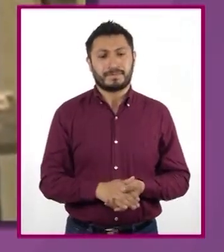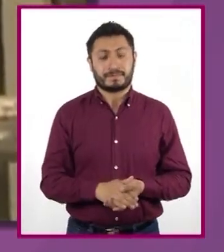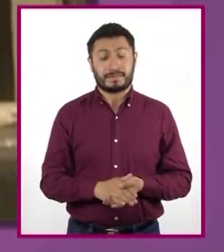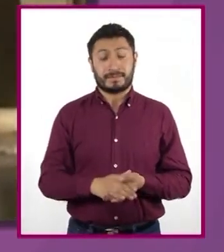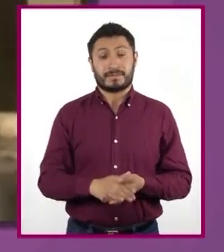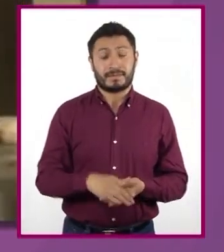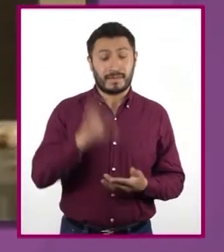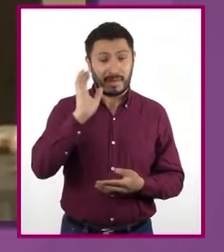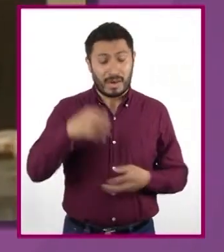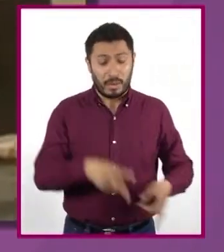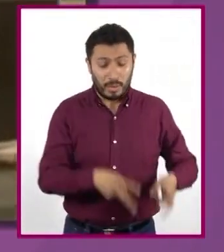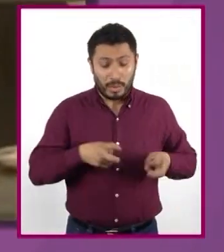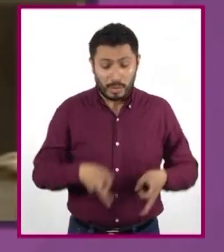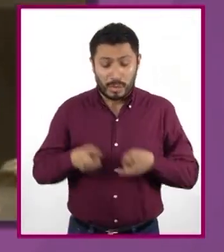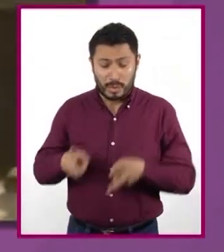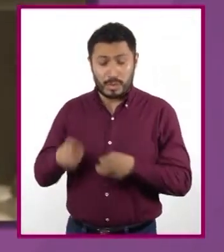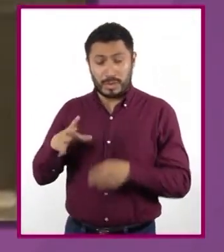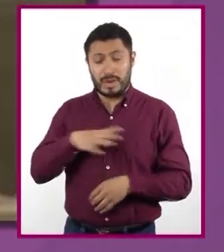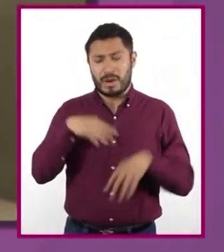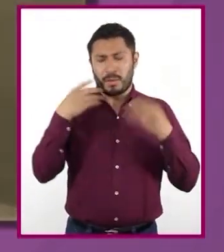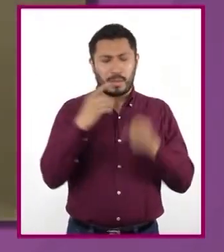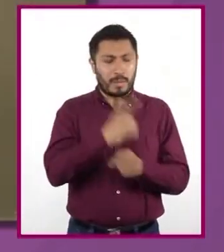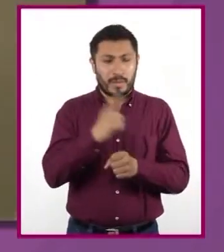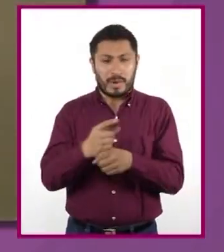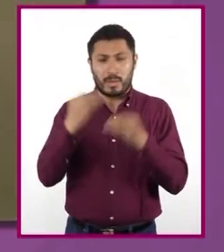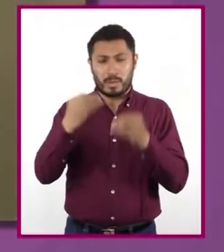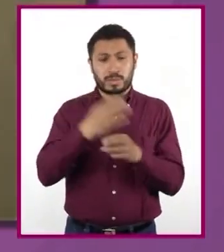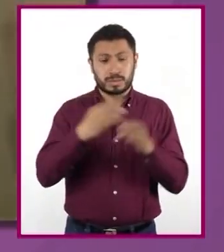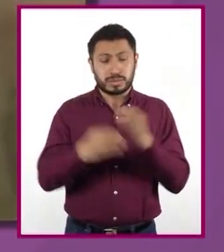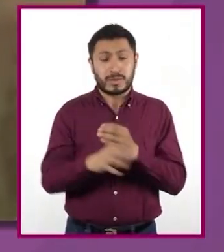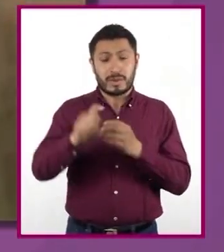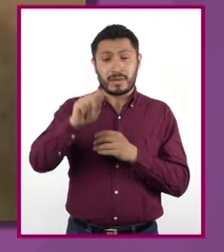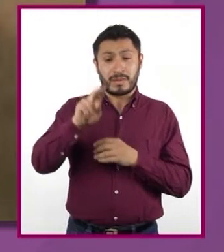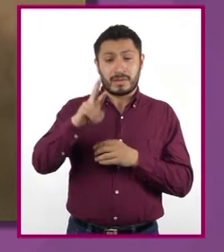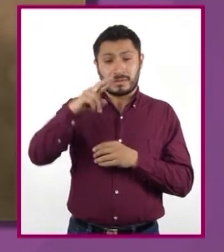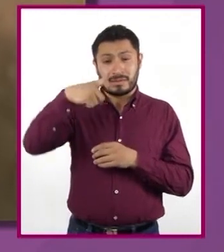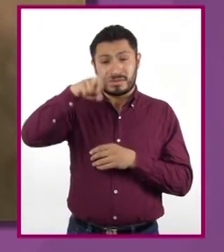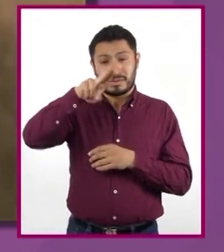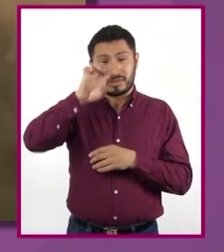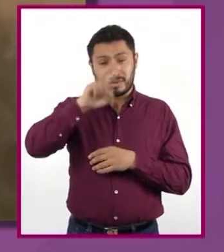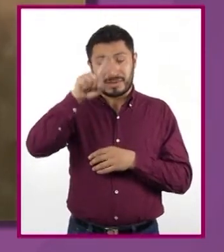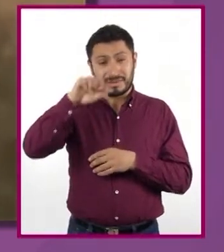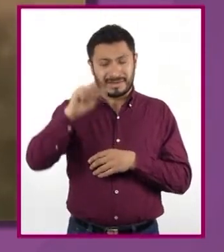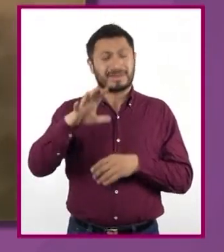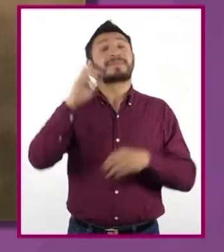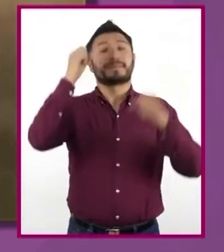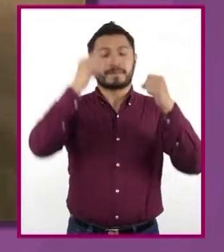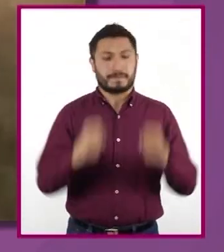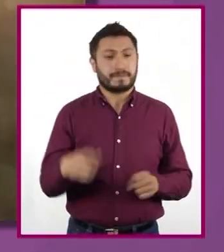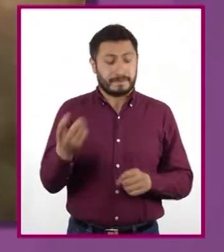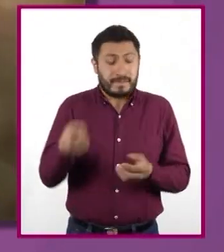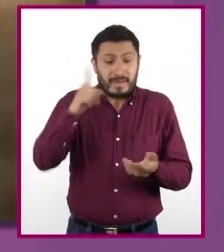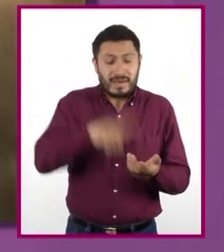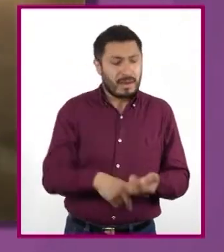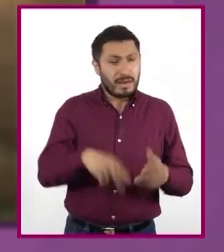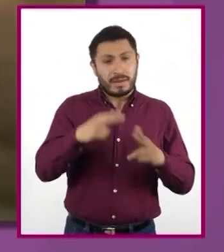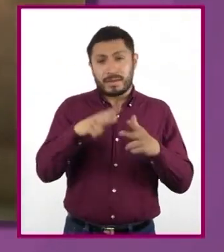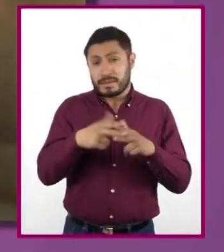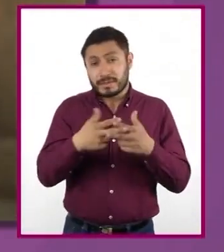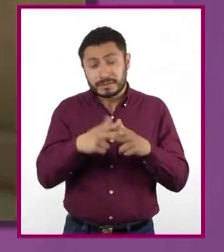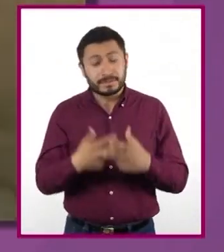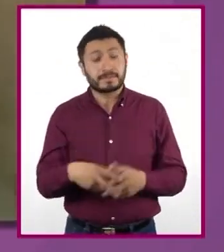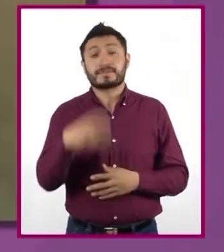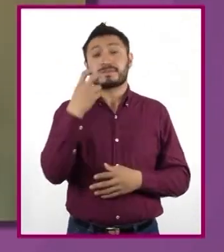Durante las excavaciones se han encontrado numerosos fragmentos de turquesa que, sin duda, formaron parte de ornamentos. De